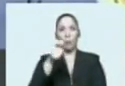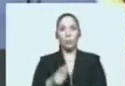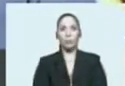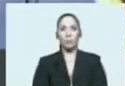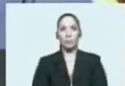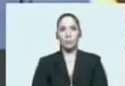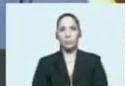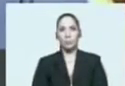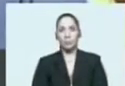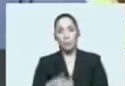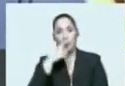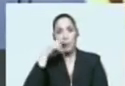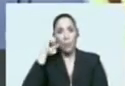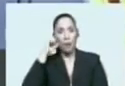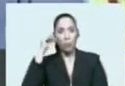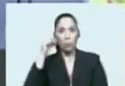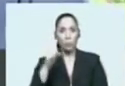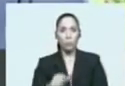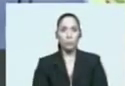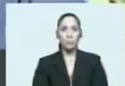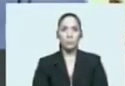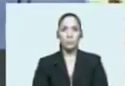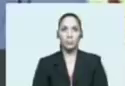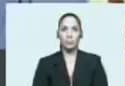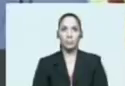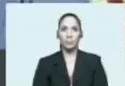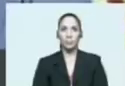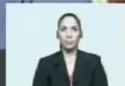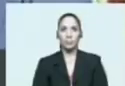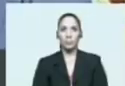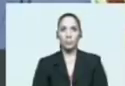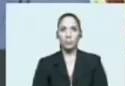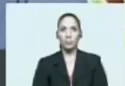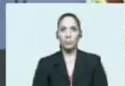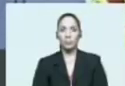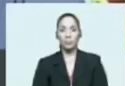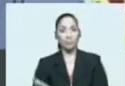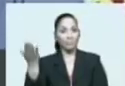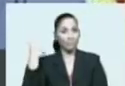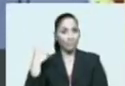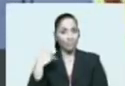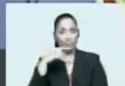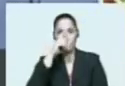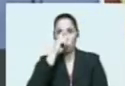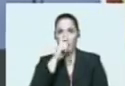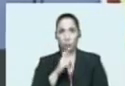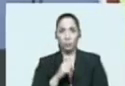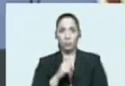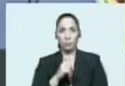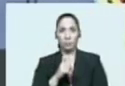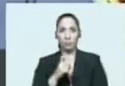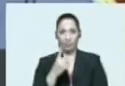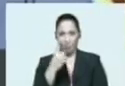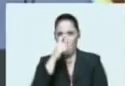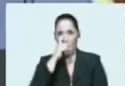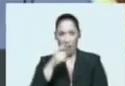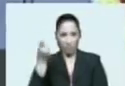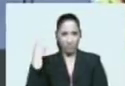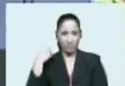de nicolás maduro hace exactamente un año